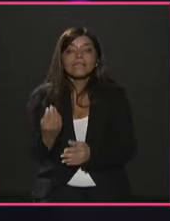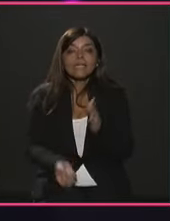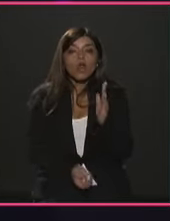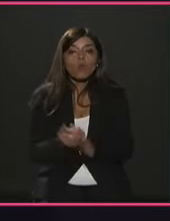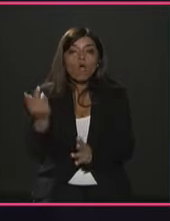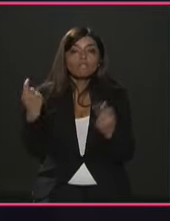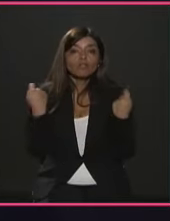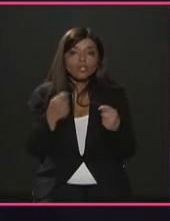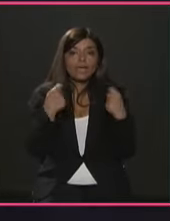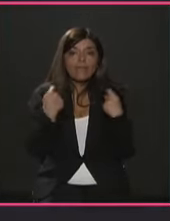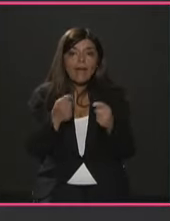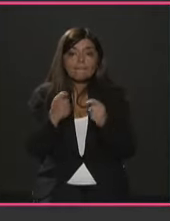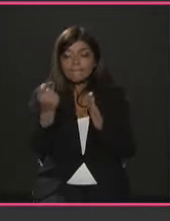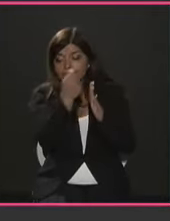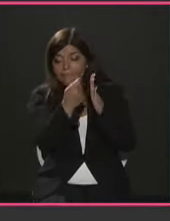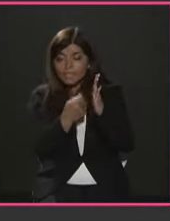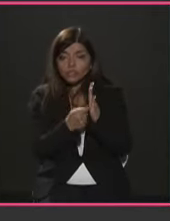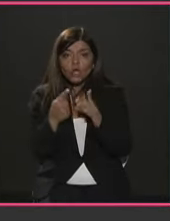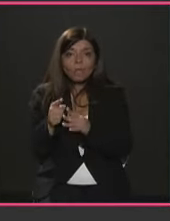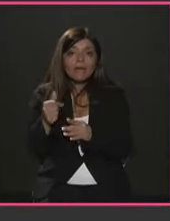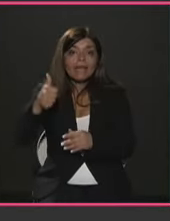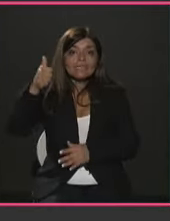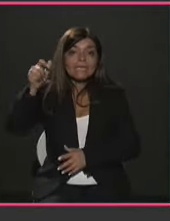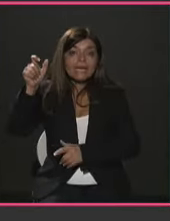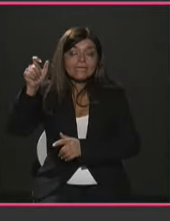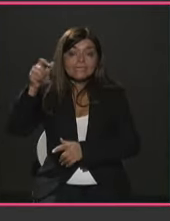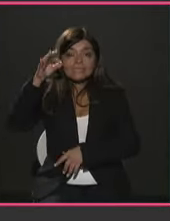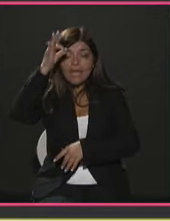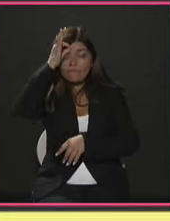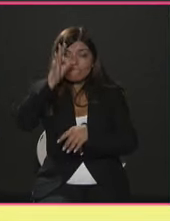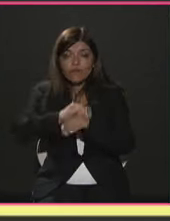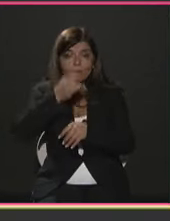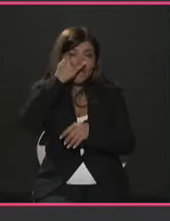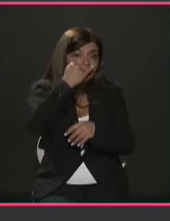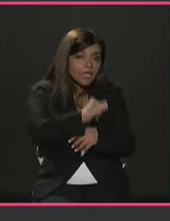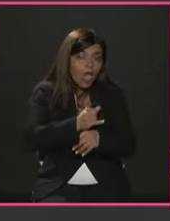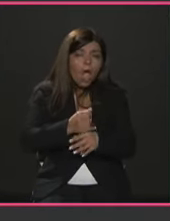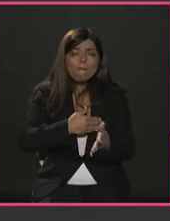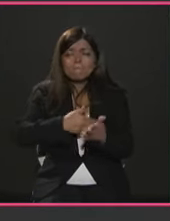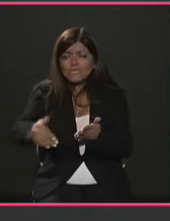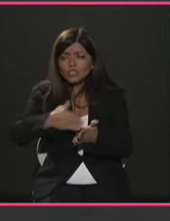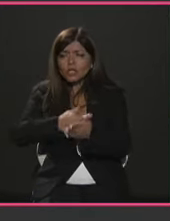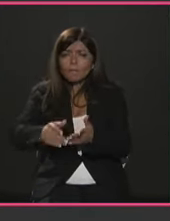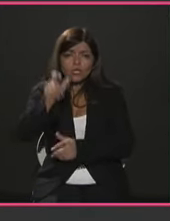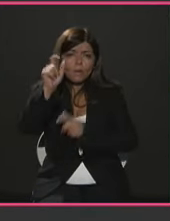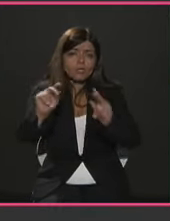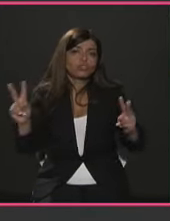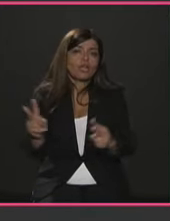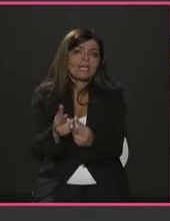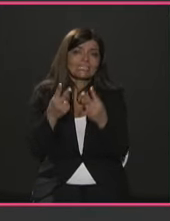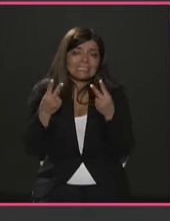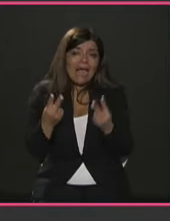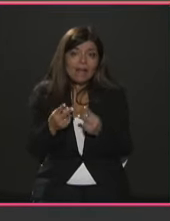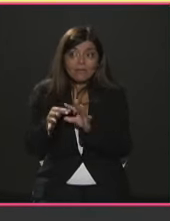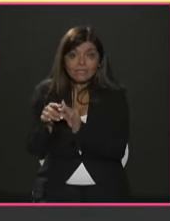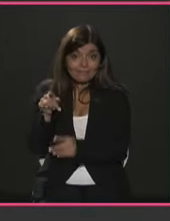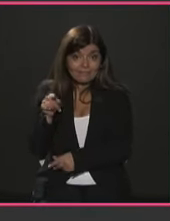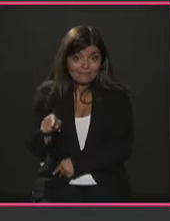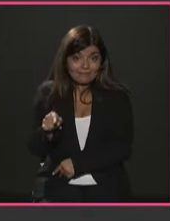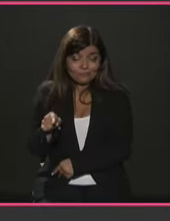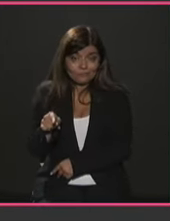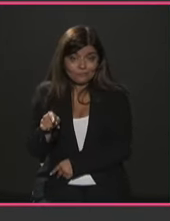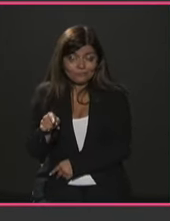tratamiento para seis enfermedades desatendidas con millones de vidas que han sido Salvados gracias a